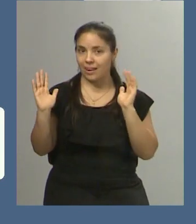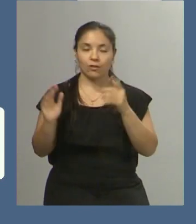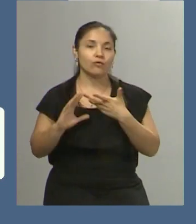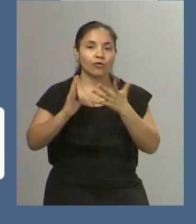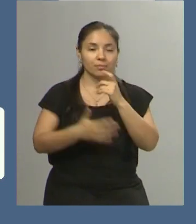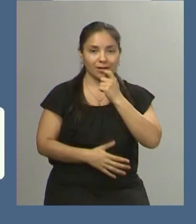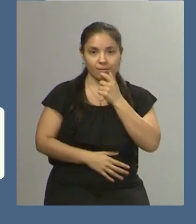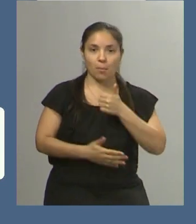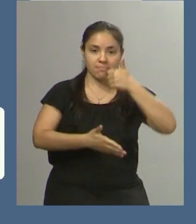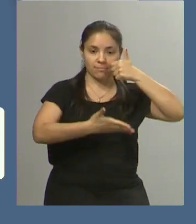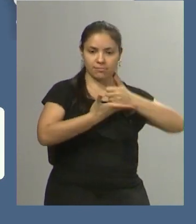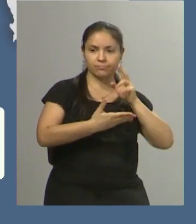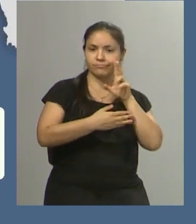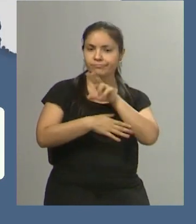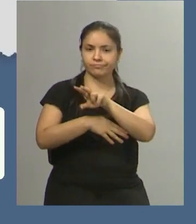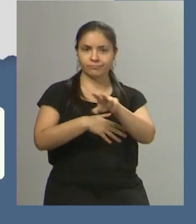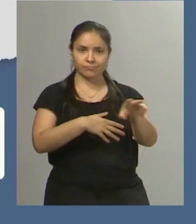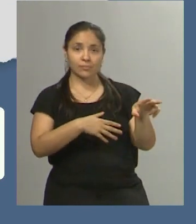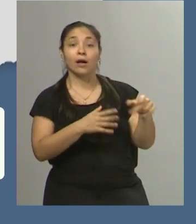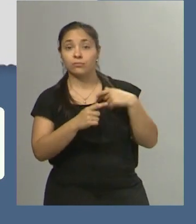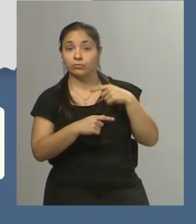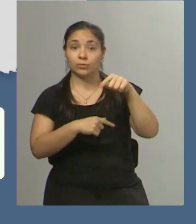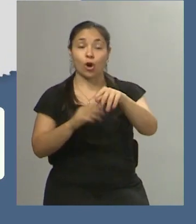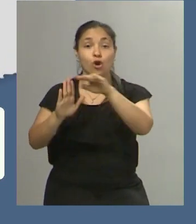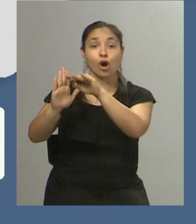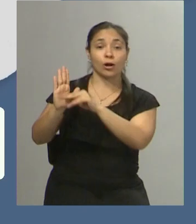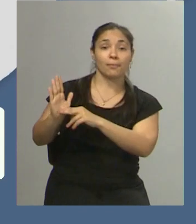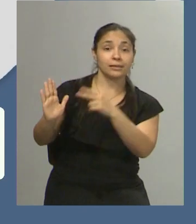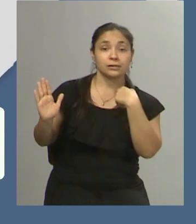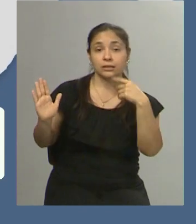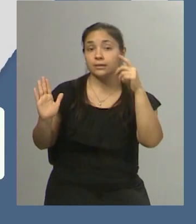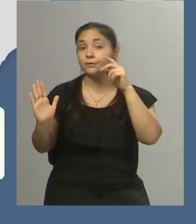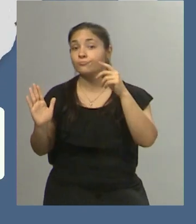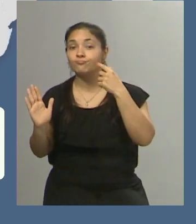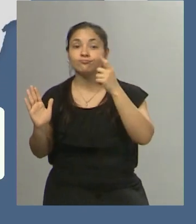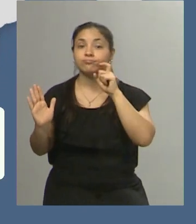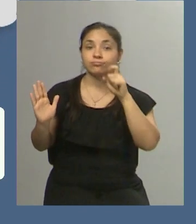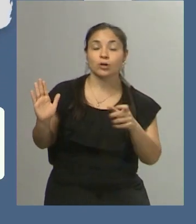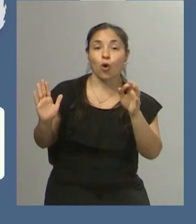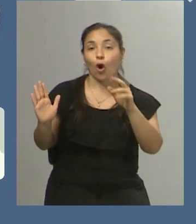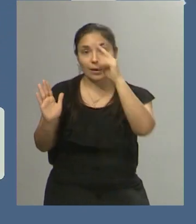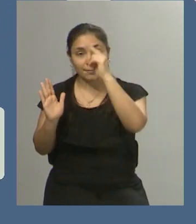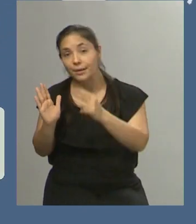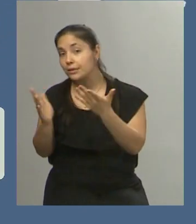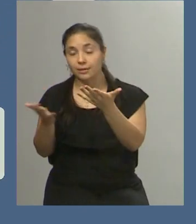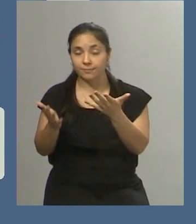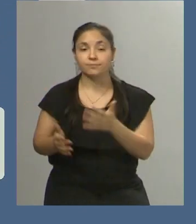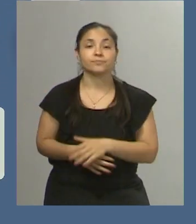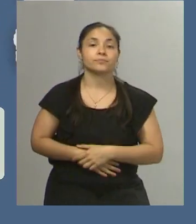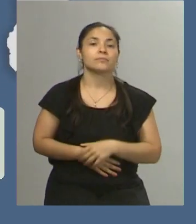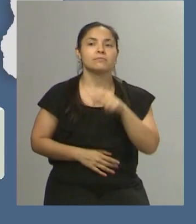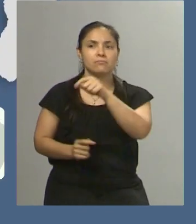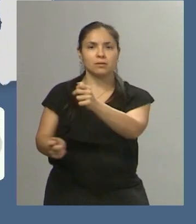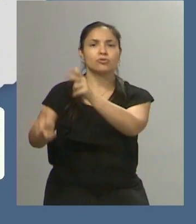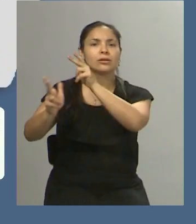dice, hermano, una maravilla, pero esas reglas no se cumplieron. Y Félix, en relación a lo que estaba planteando